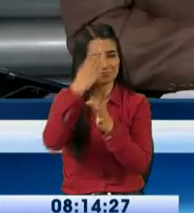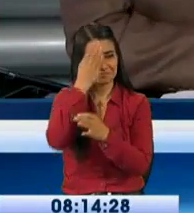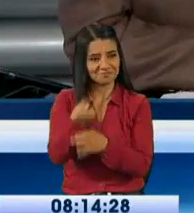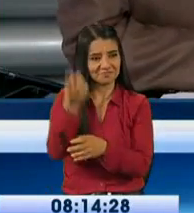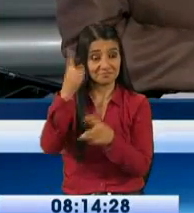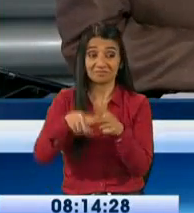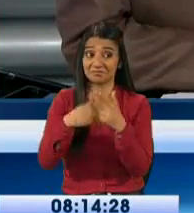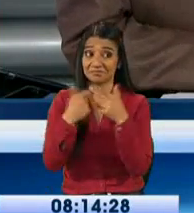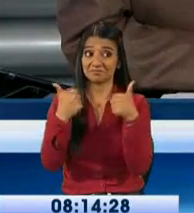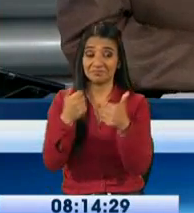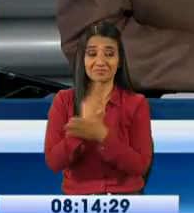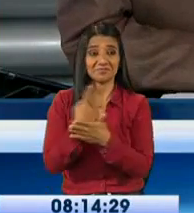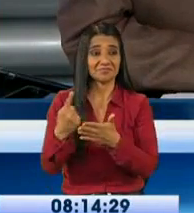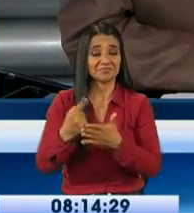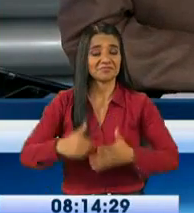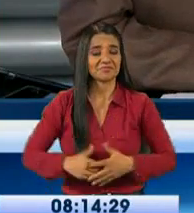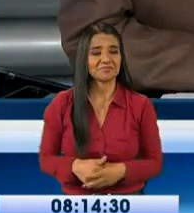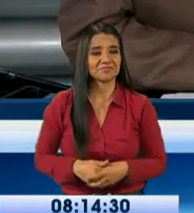para ti también.